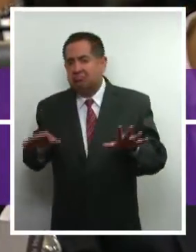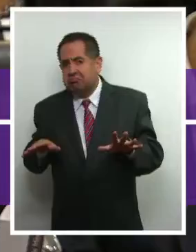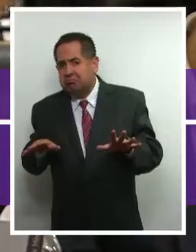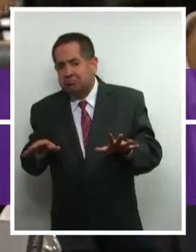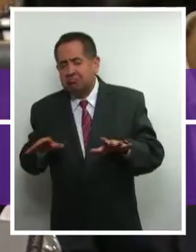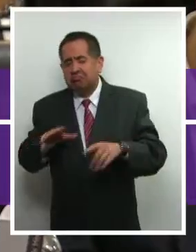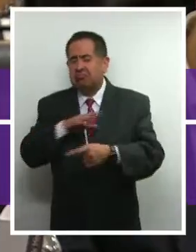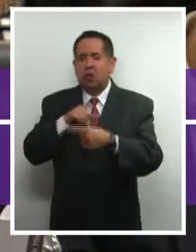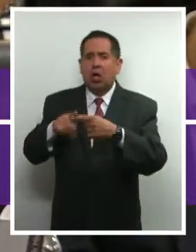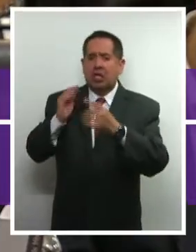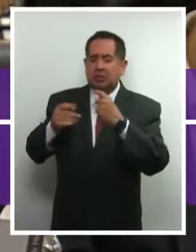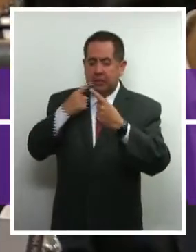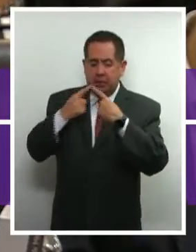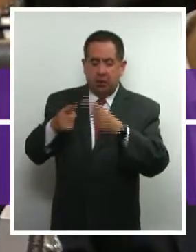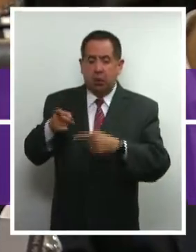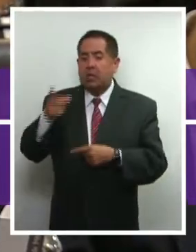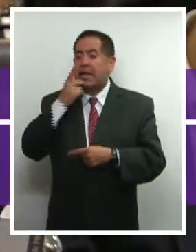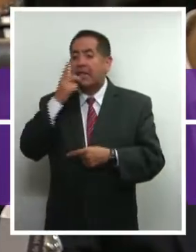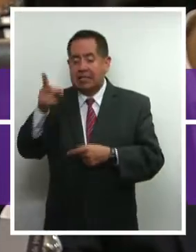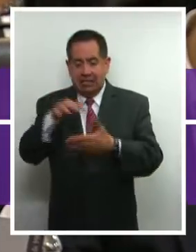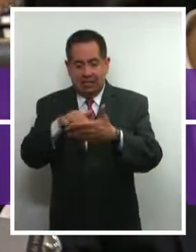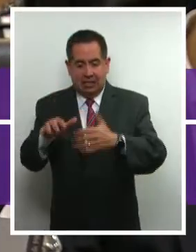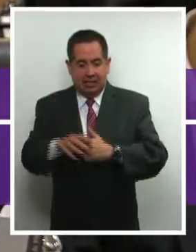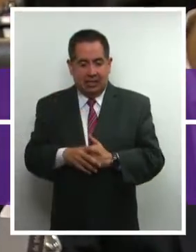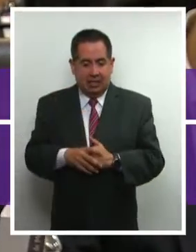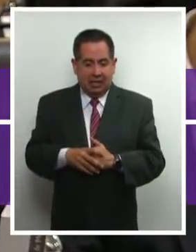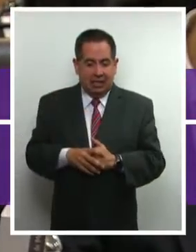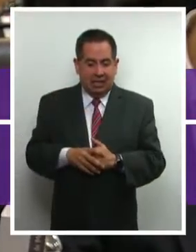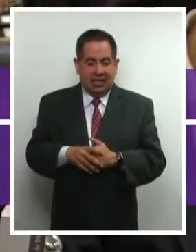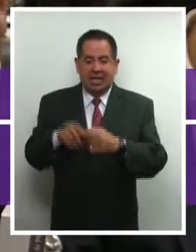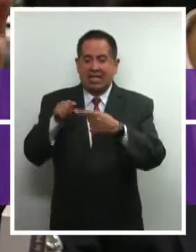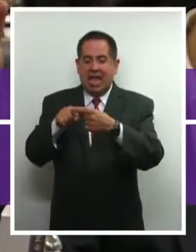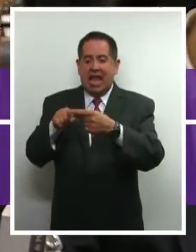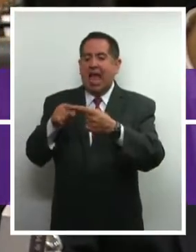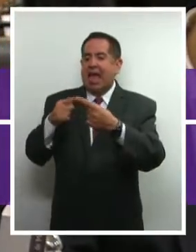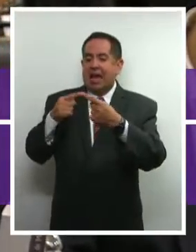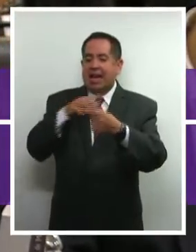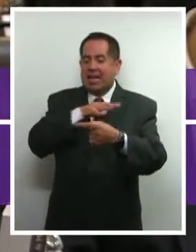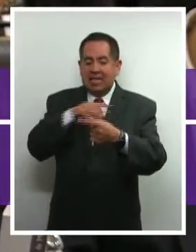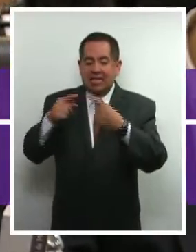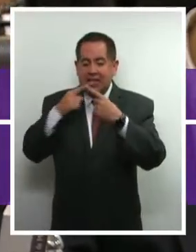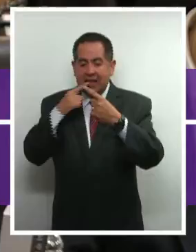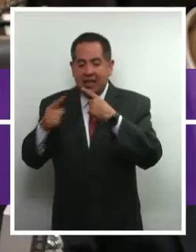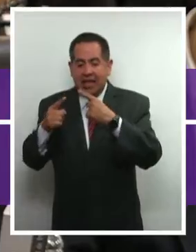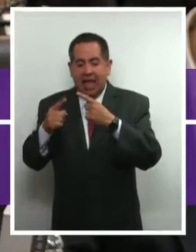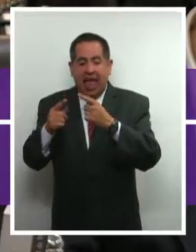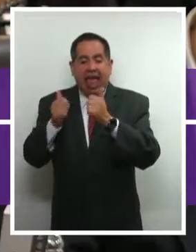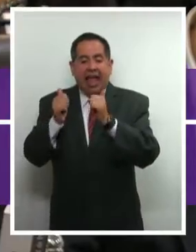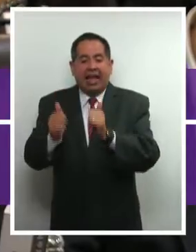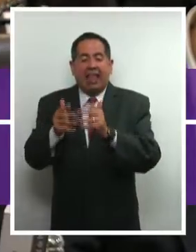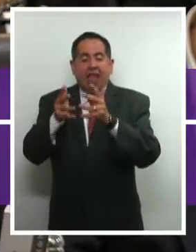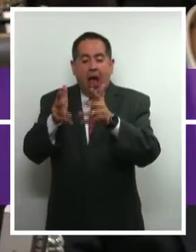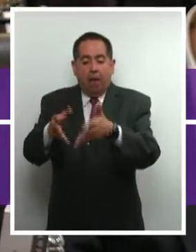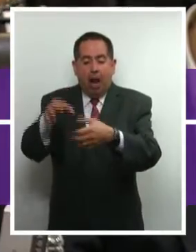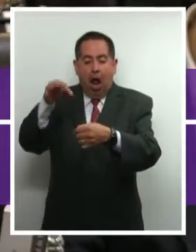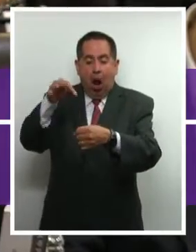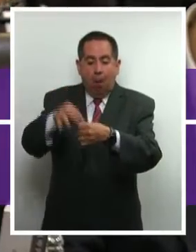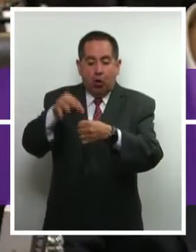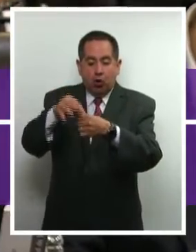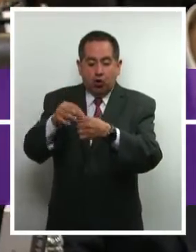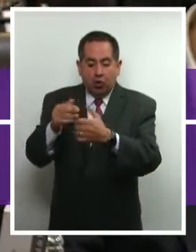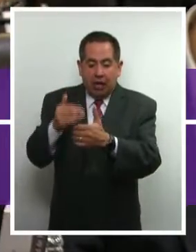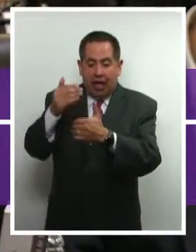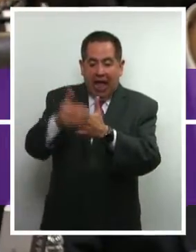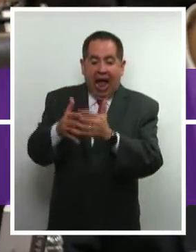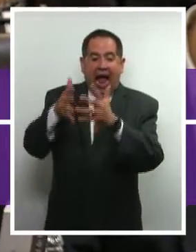presentes. Usted dice textual: se rechaza la discusión y queda para su votación en los términos